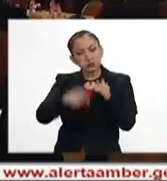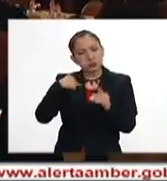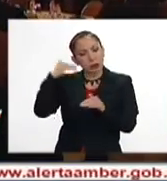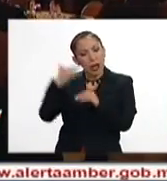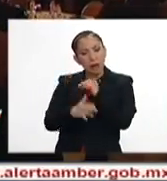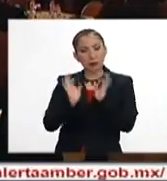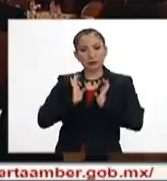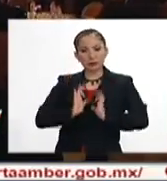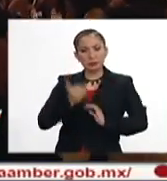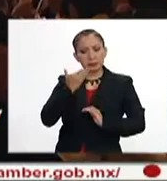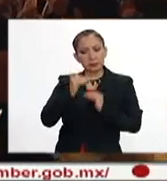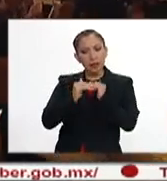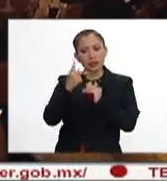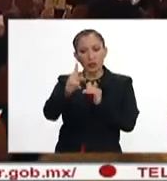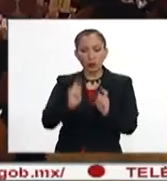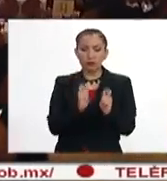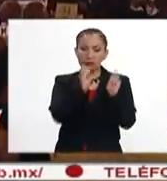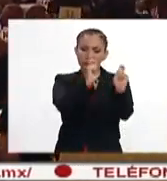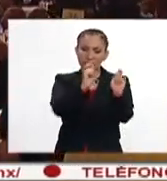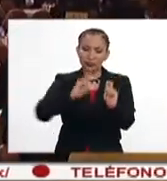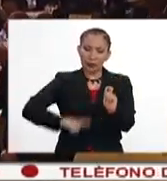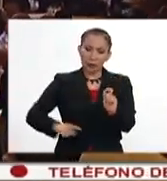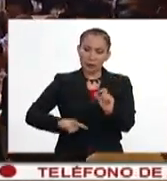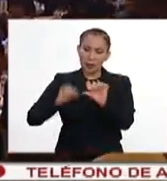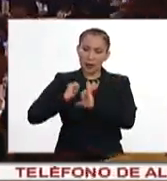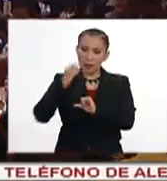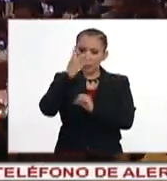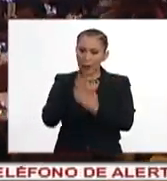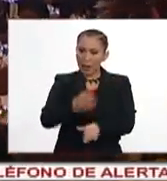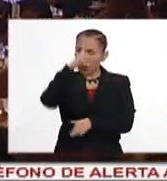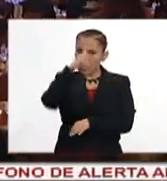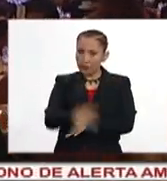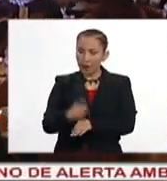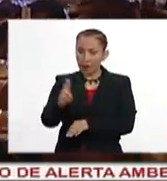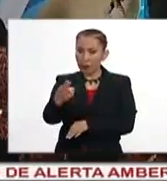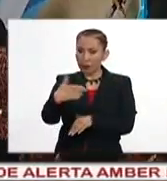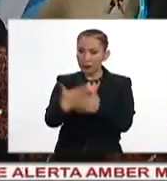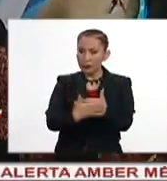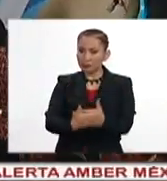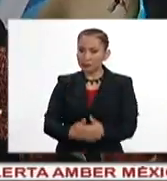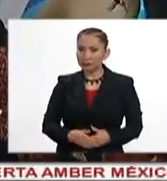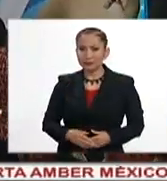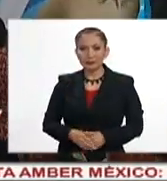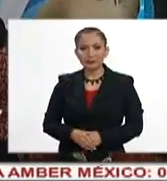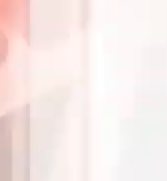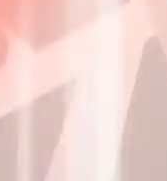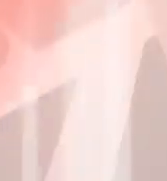con tranquilidad su gestión al frente del Banco de México en noviembre próximo.